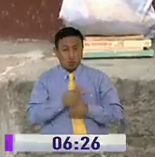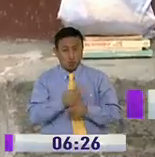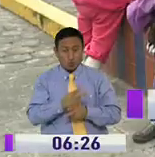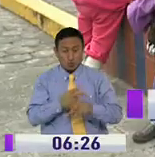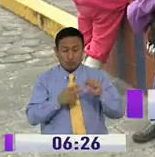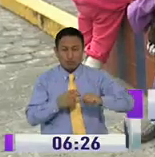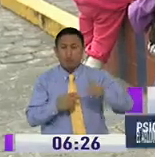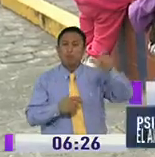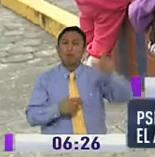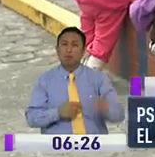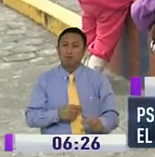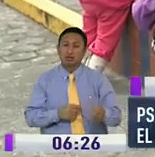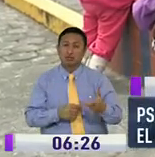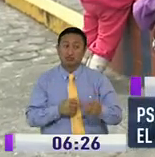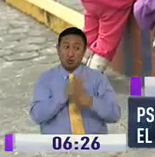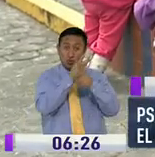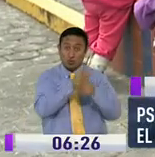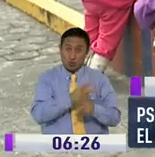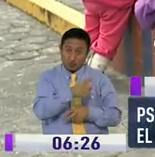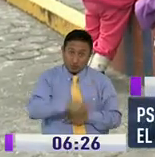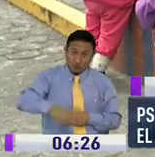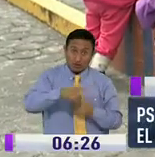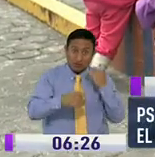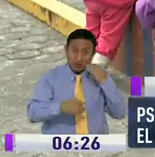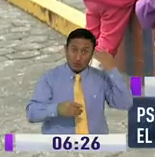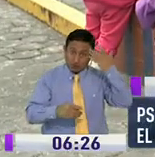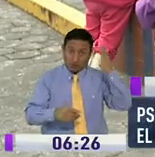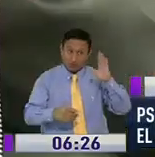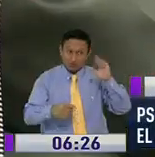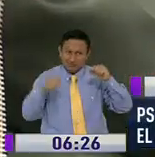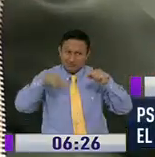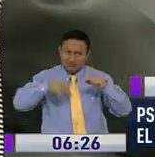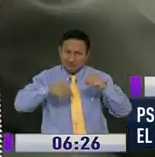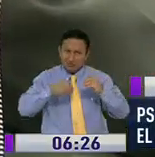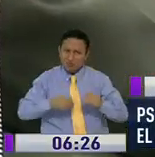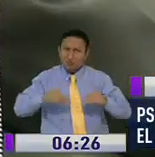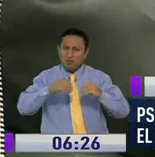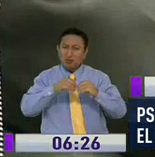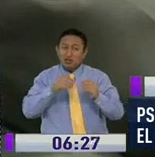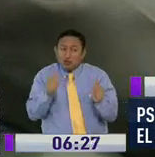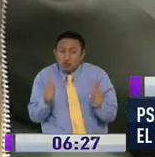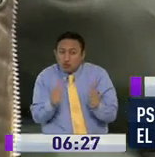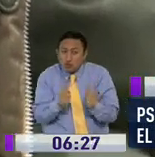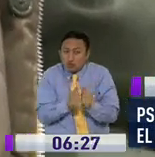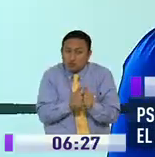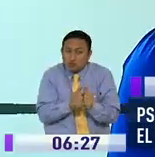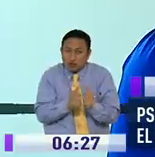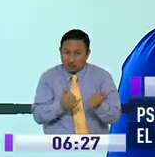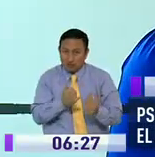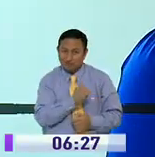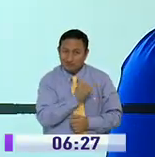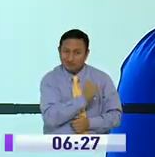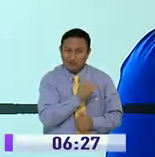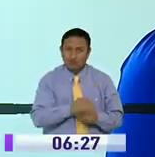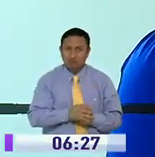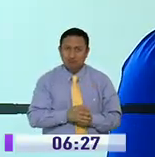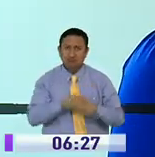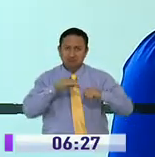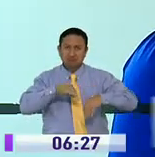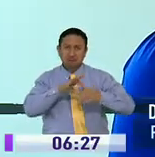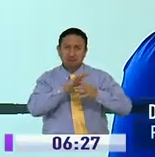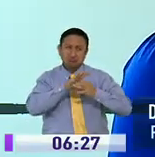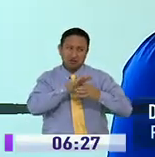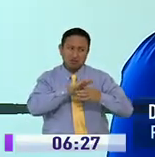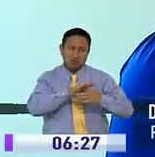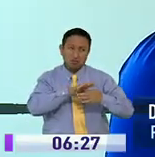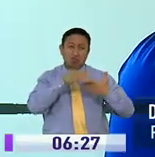es que las personas que cuidan a los adultos mayores desarrollen más empatía hacia ellos. Desarrollen una relación a lo mejor